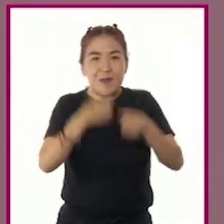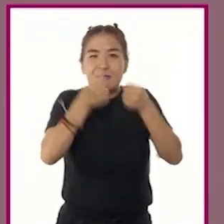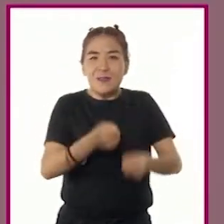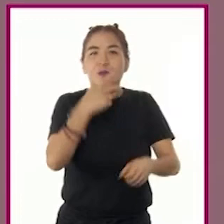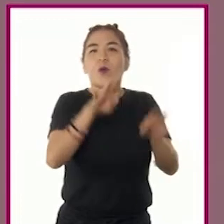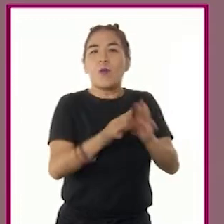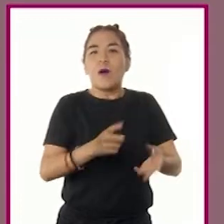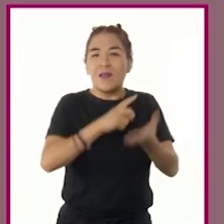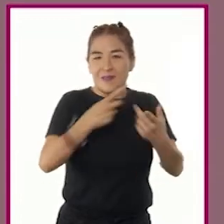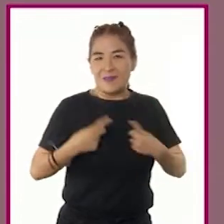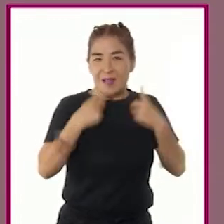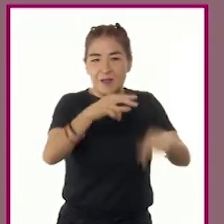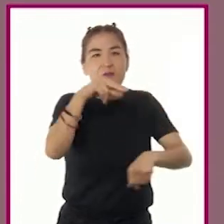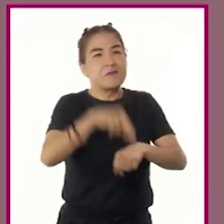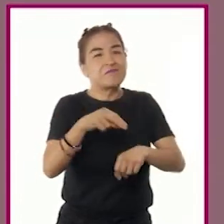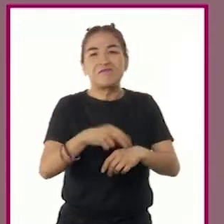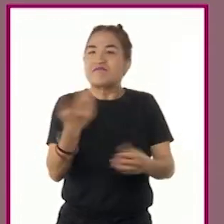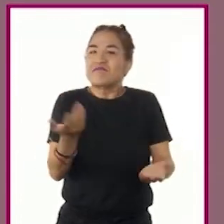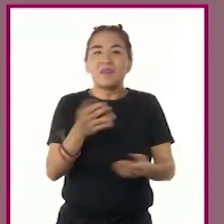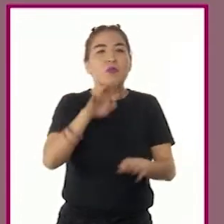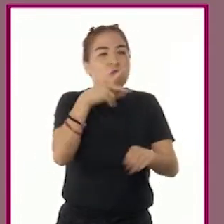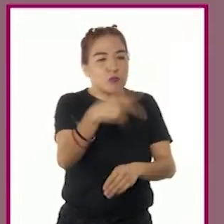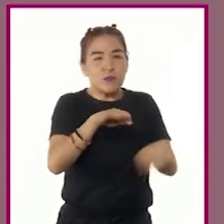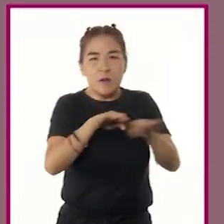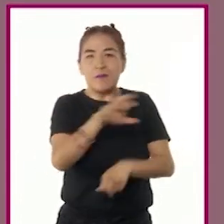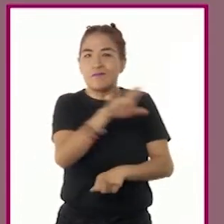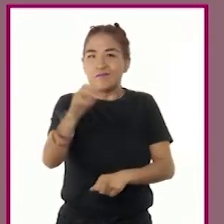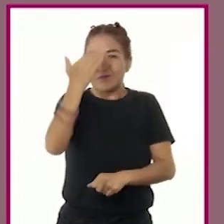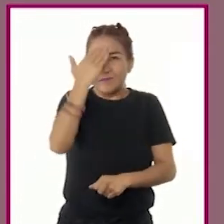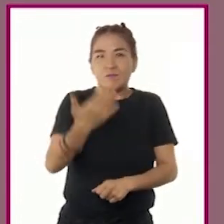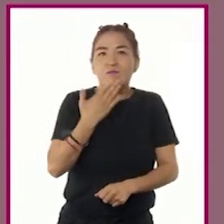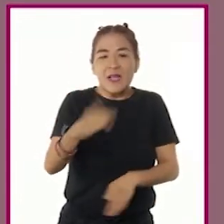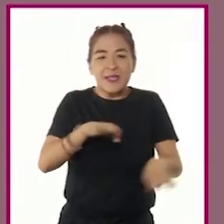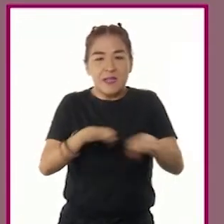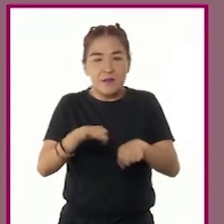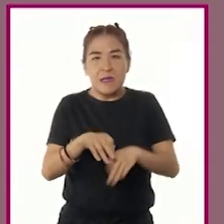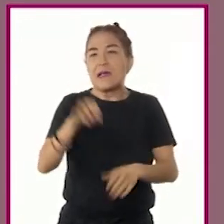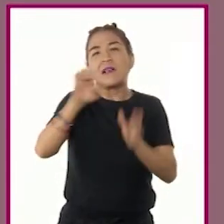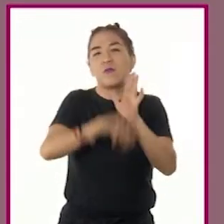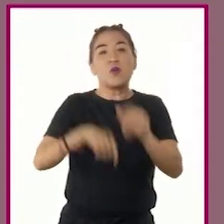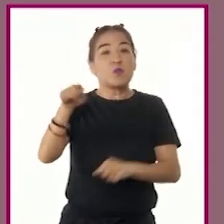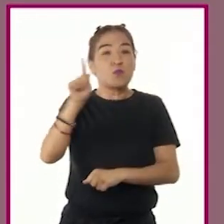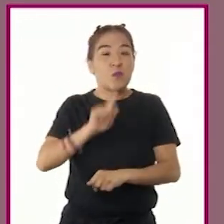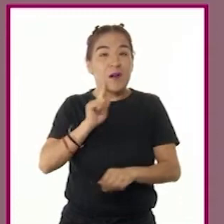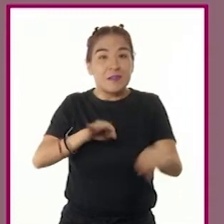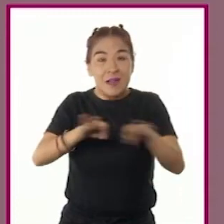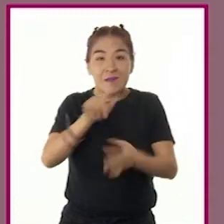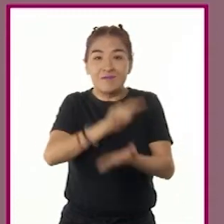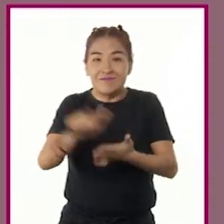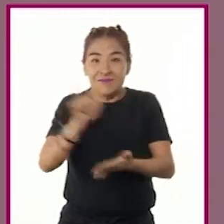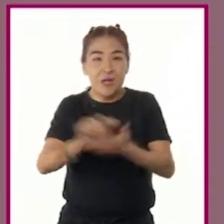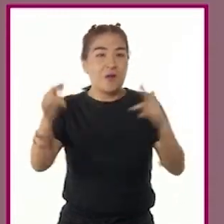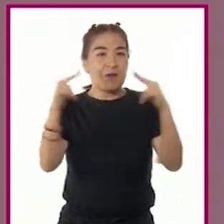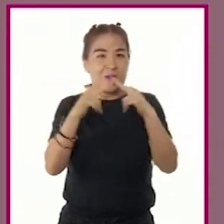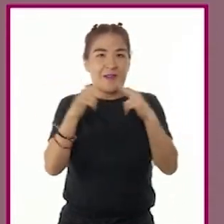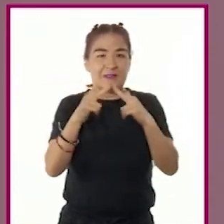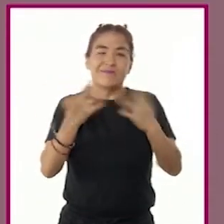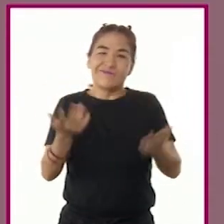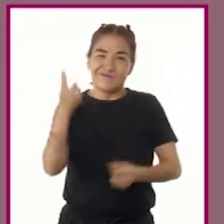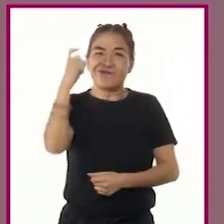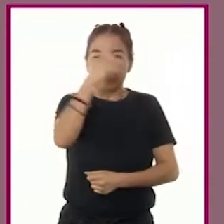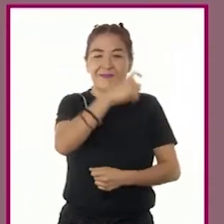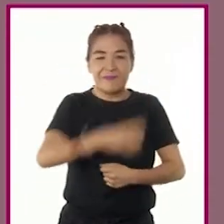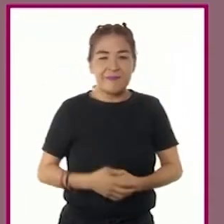de reconocimiento de la actividad laboral, como es el caso de las mujeres en el trabajo doméstico. Según el